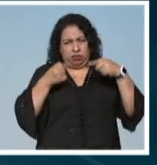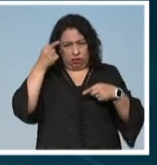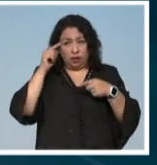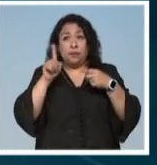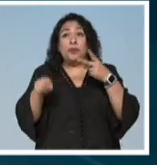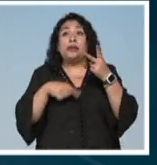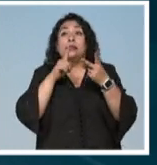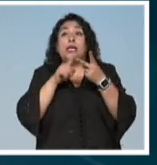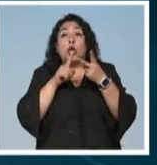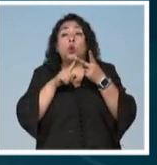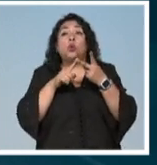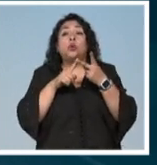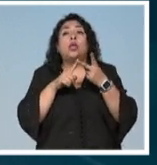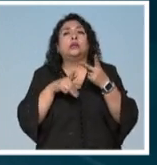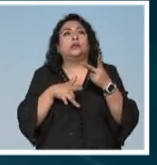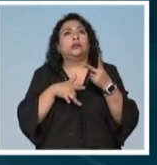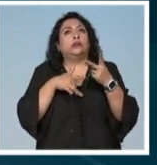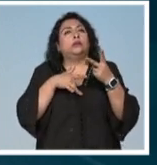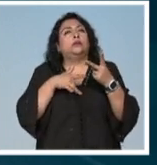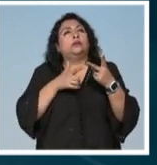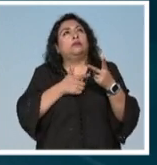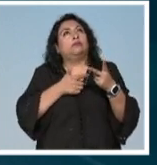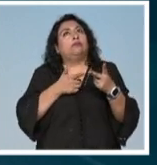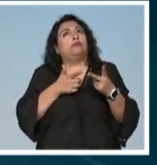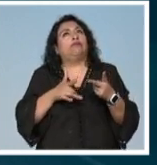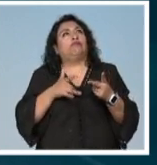La segunda despierta la sensación de placer.